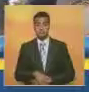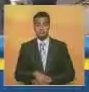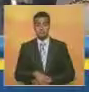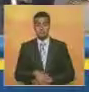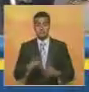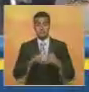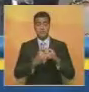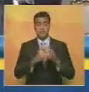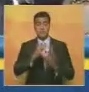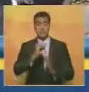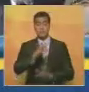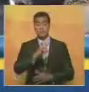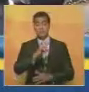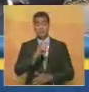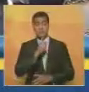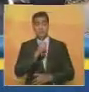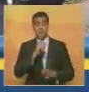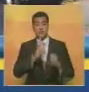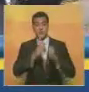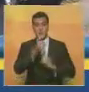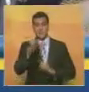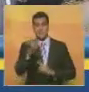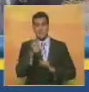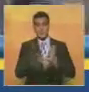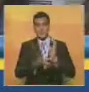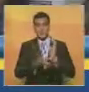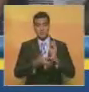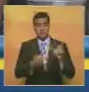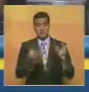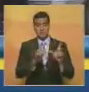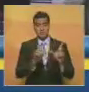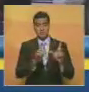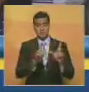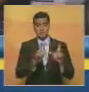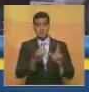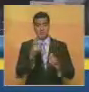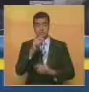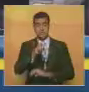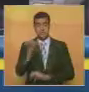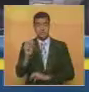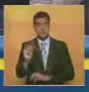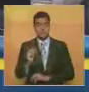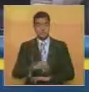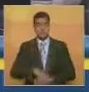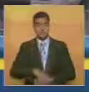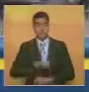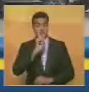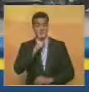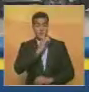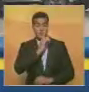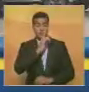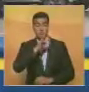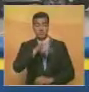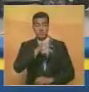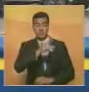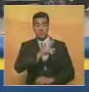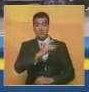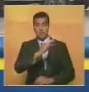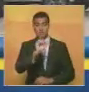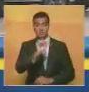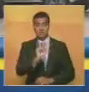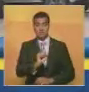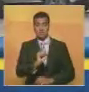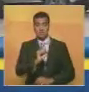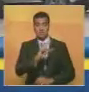obrero del manicomio mataron de varios disparos a un técnico del canal de televisión de la asamblea nacional fue identificado como josé ramón castillo